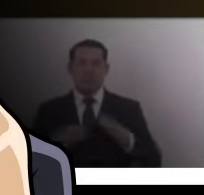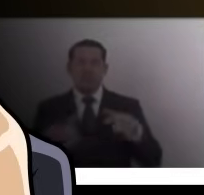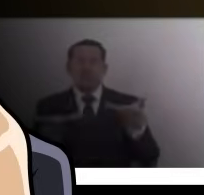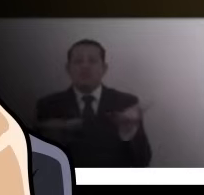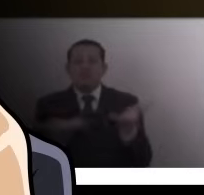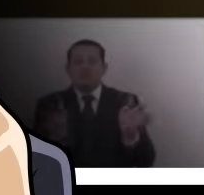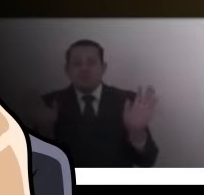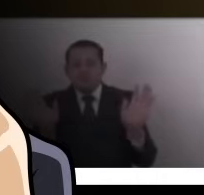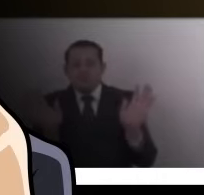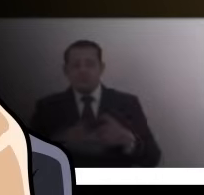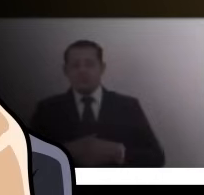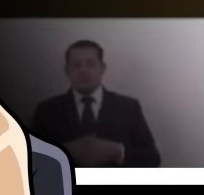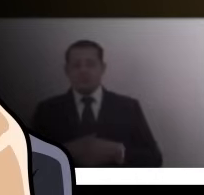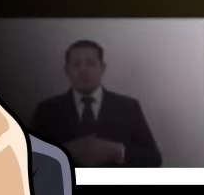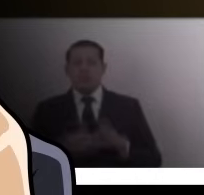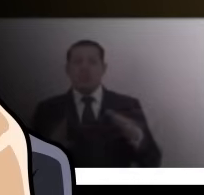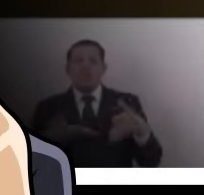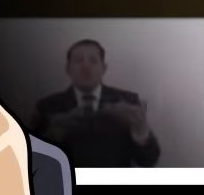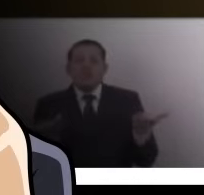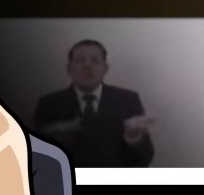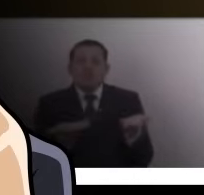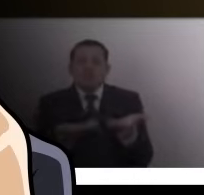¿Cómo hacemos, pues? ¿Cómo es?